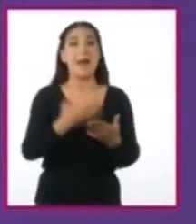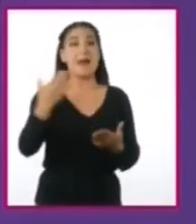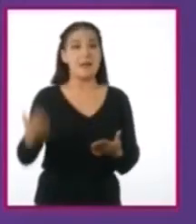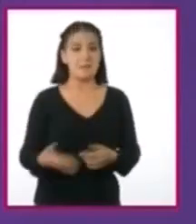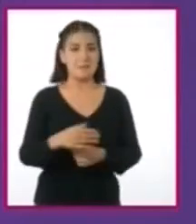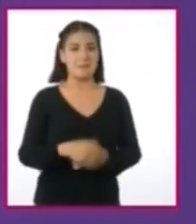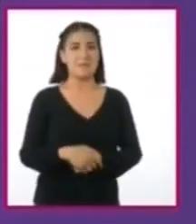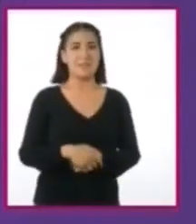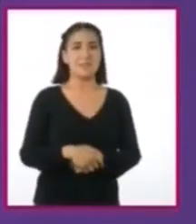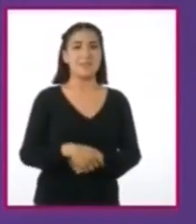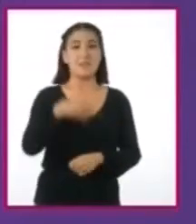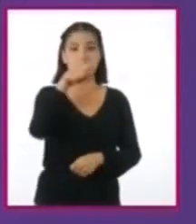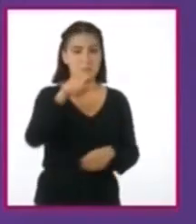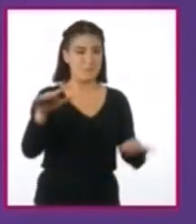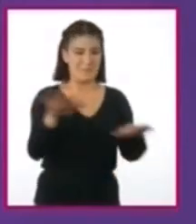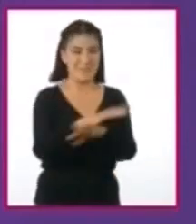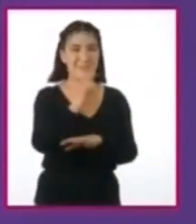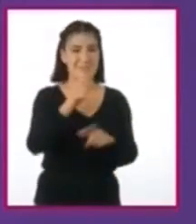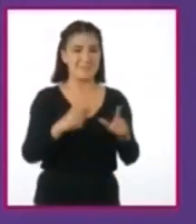si cambiamos la proporción K,